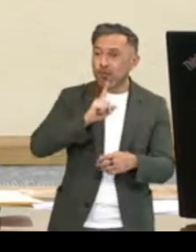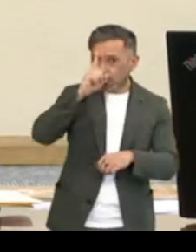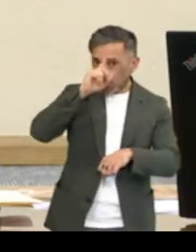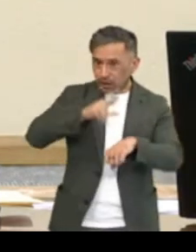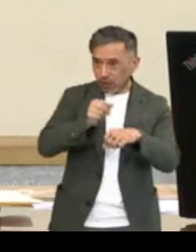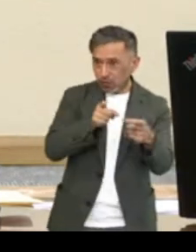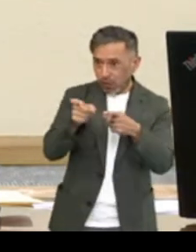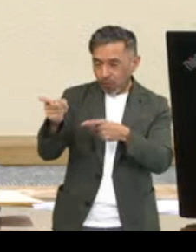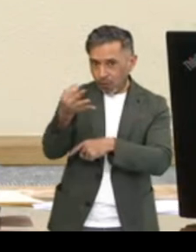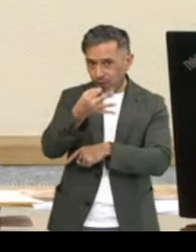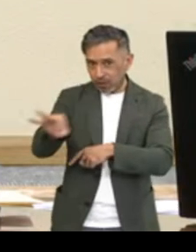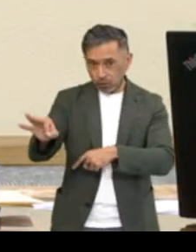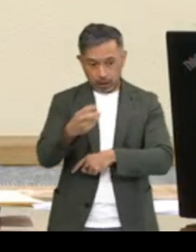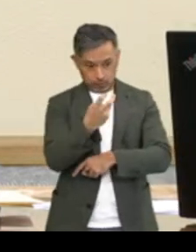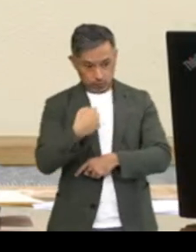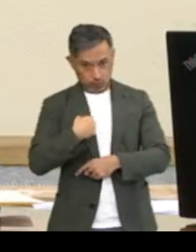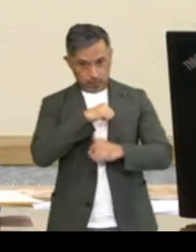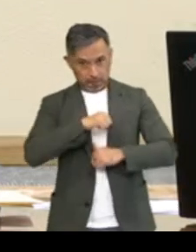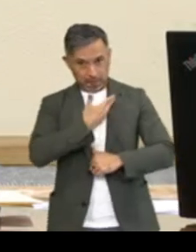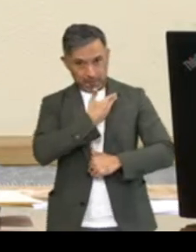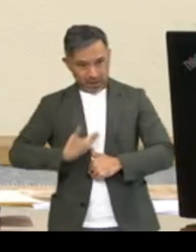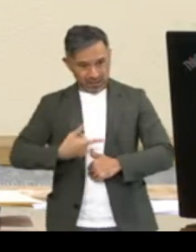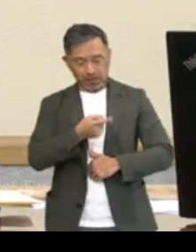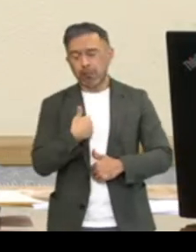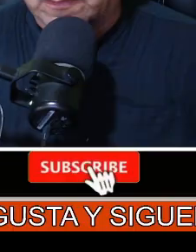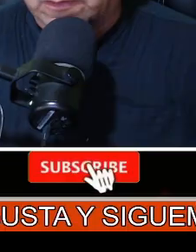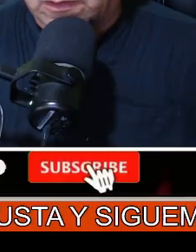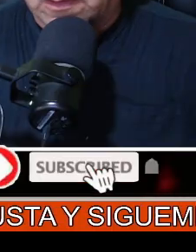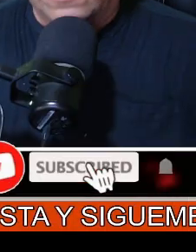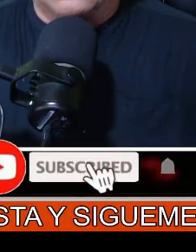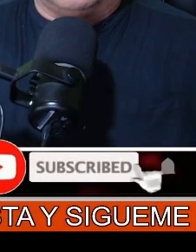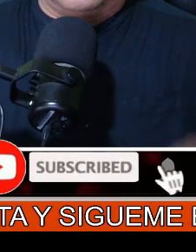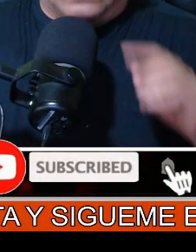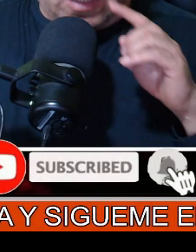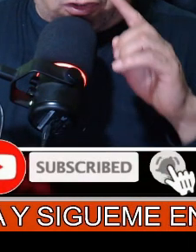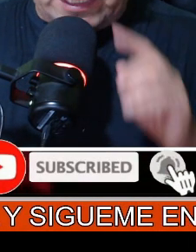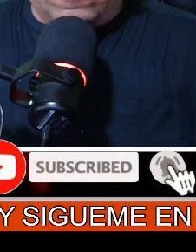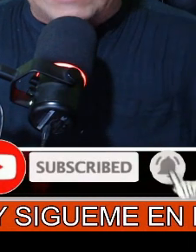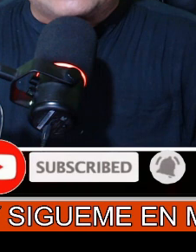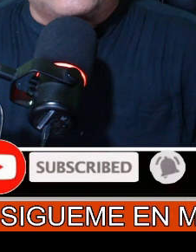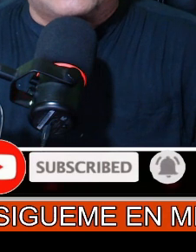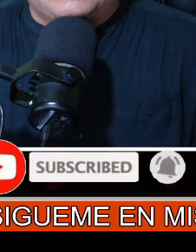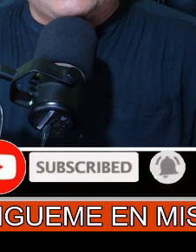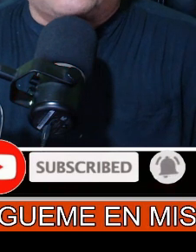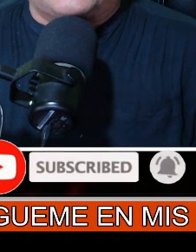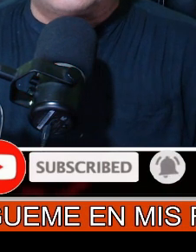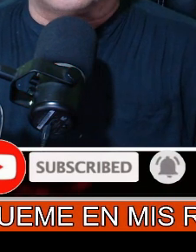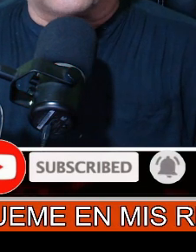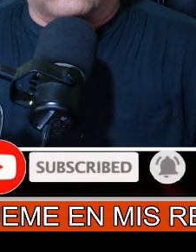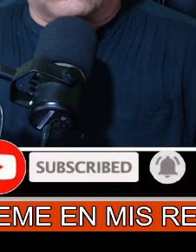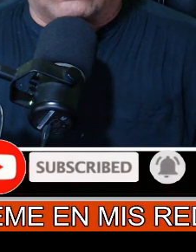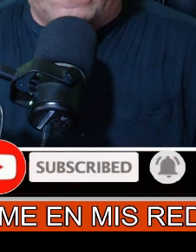eso, mientras yo ocupe esta presidencia, no lo voy a permitir. Hoy en una sesión del INE,